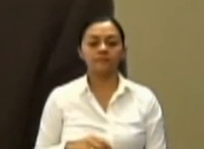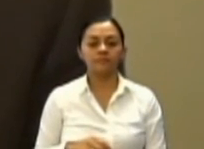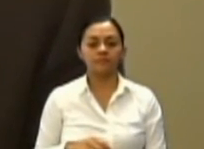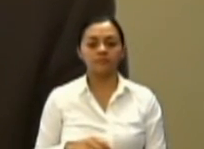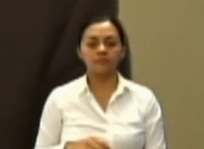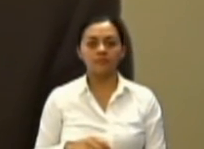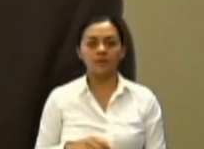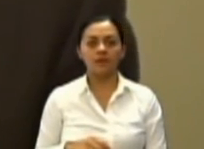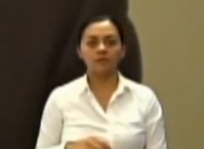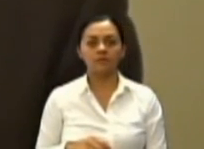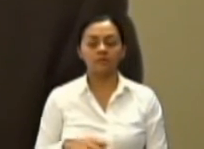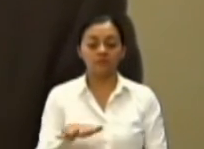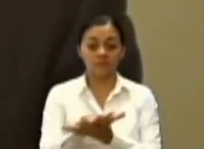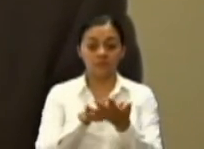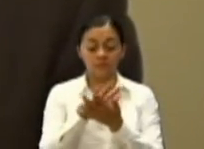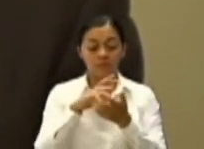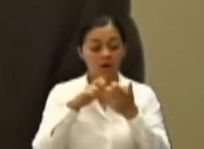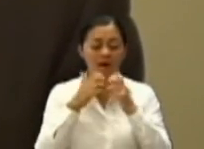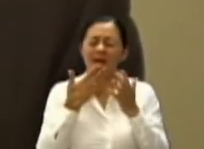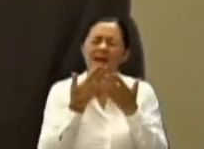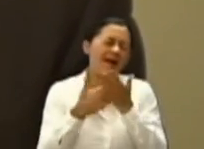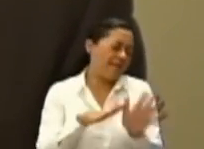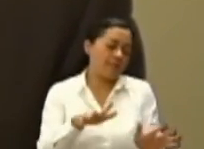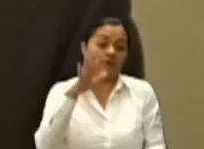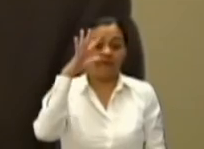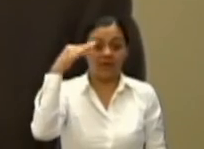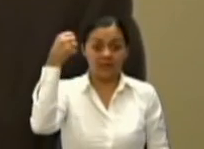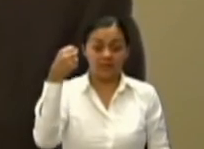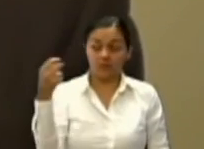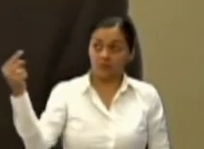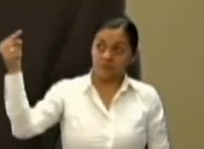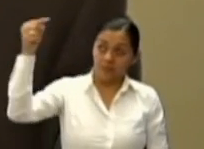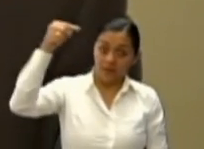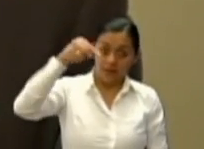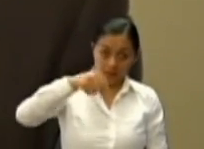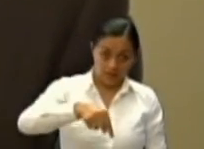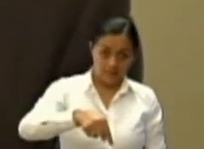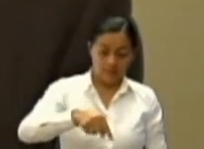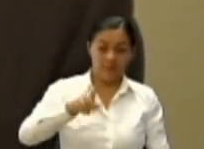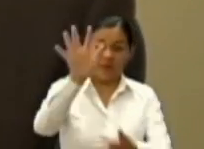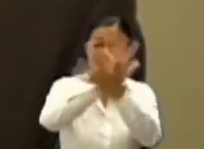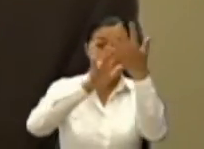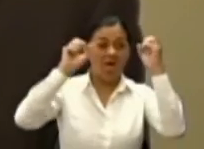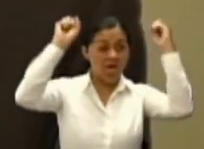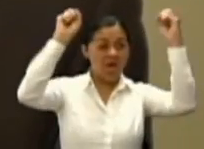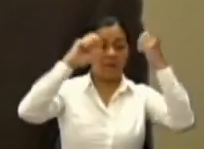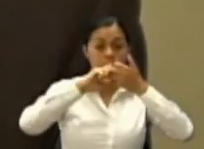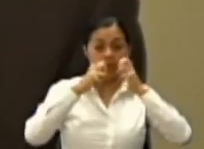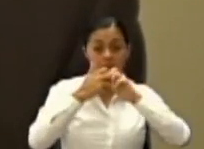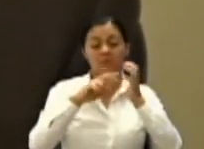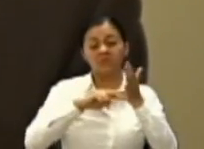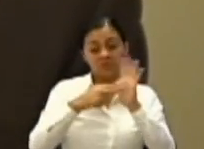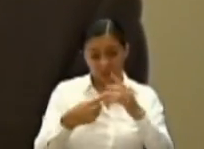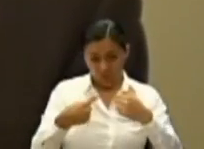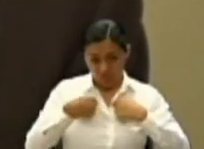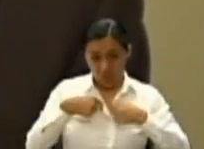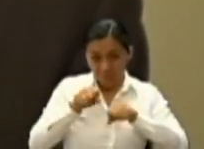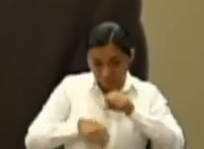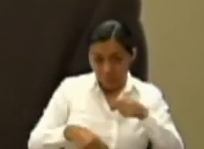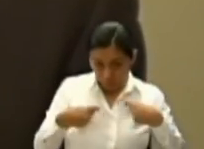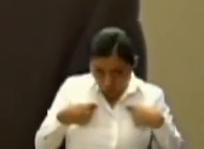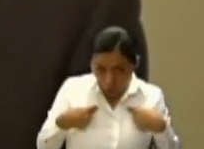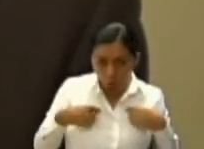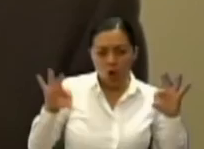e incidentes en el papá francisco mire ahí no se encarna el presidente el gobierno hace que arman a la patria todos deberíamos